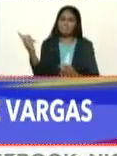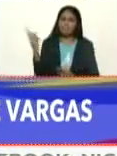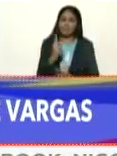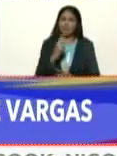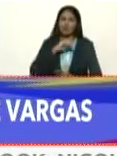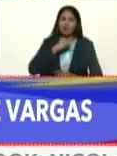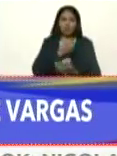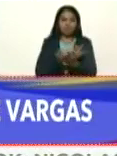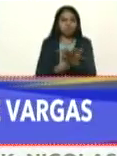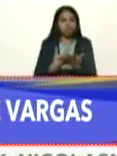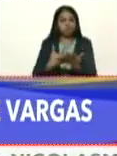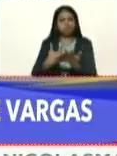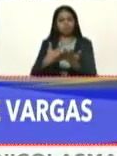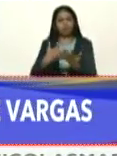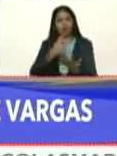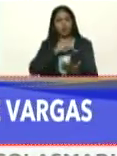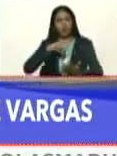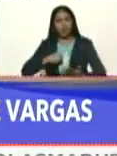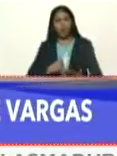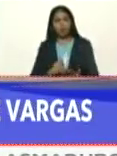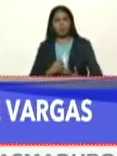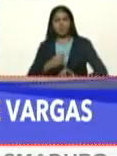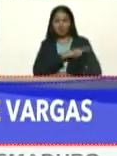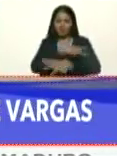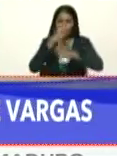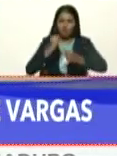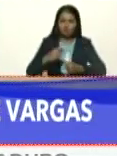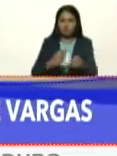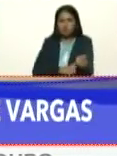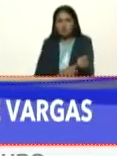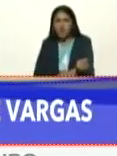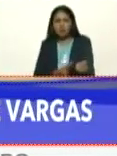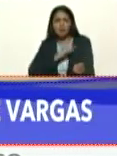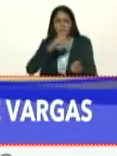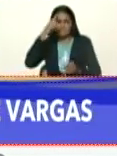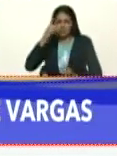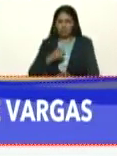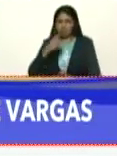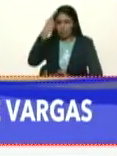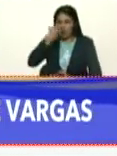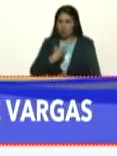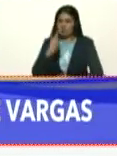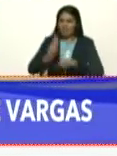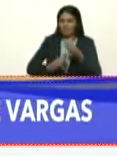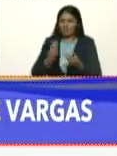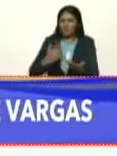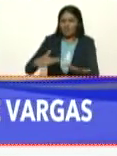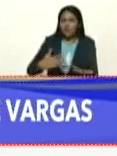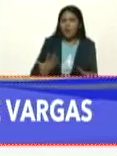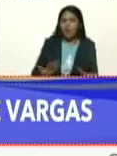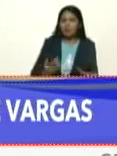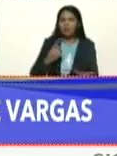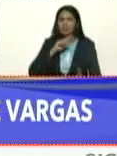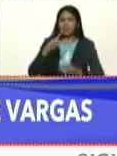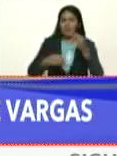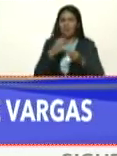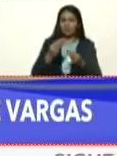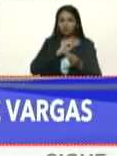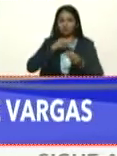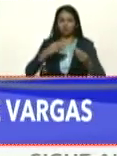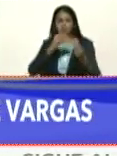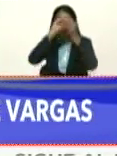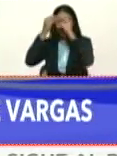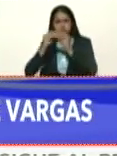nuestra sangre, nuestro carácter, nuestra personalidad. ¿Qué fue lo que forjó